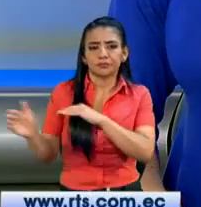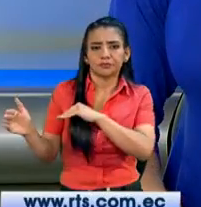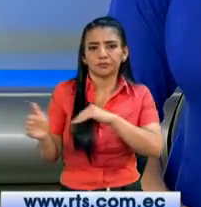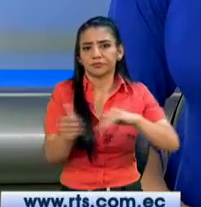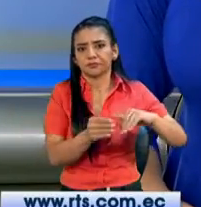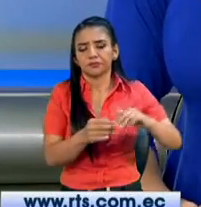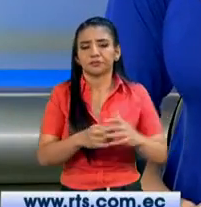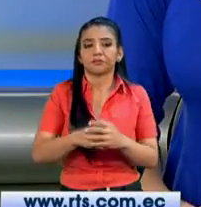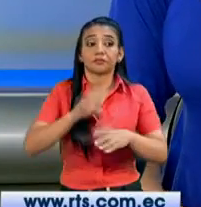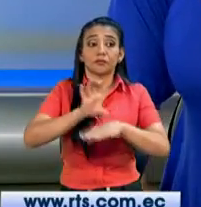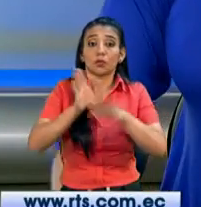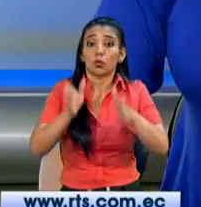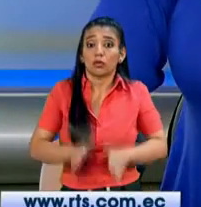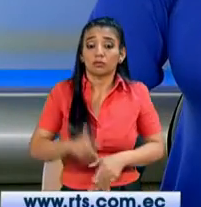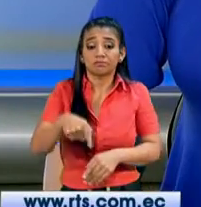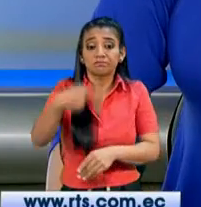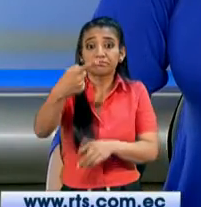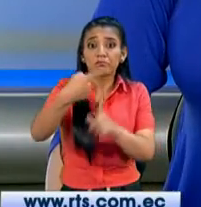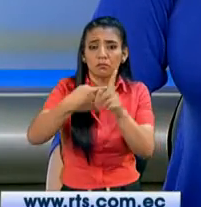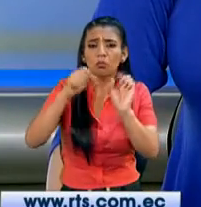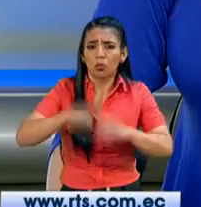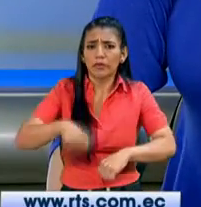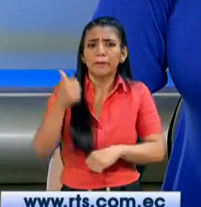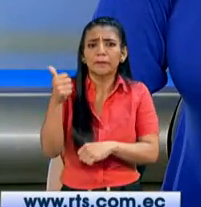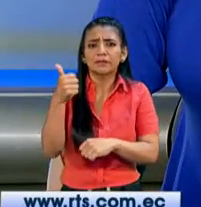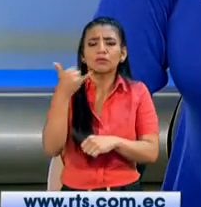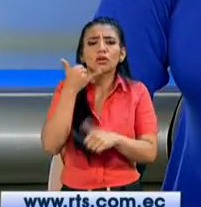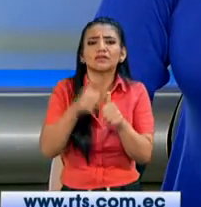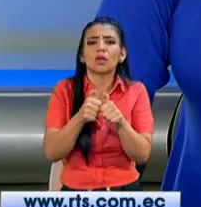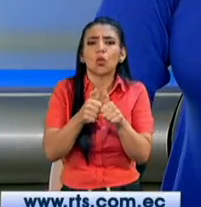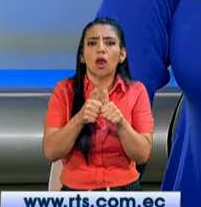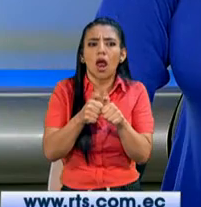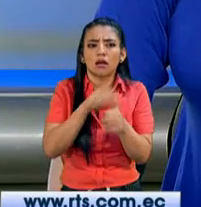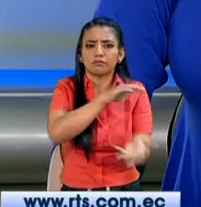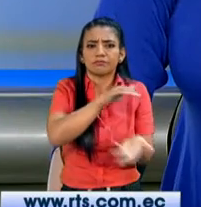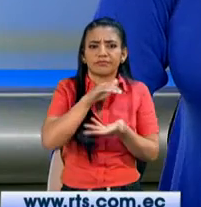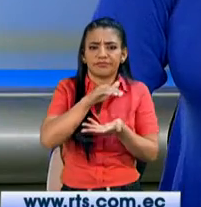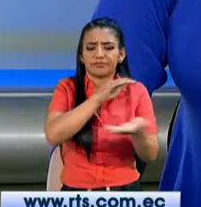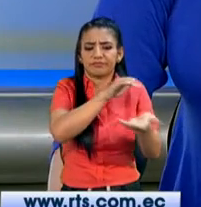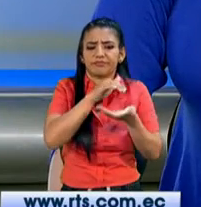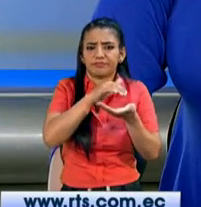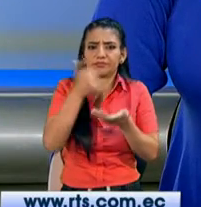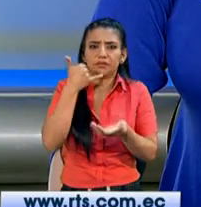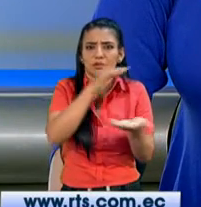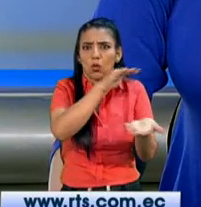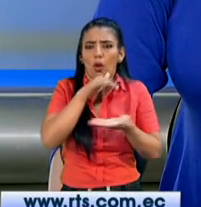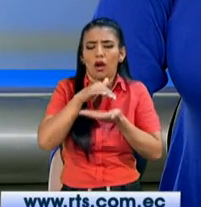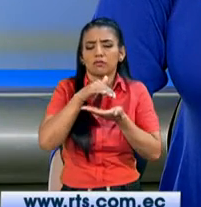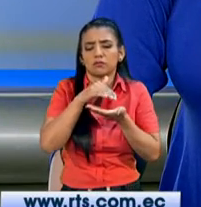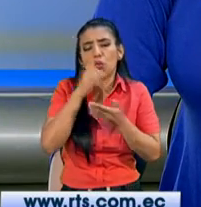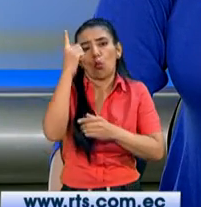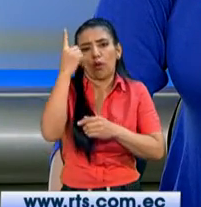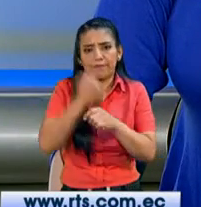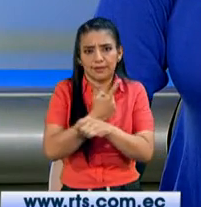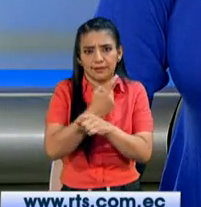Los ecuatorianos desde el próximo mes podremos importar celulares vía courier una vez al año, pero a cambio debemos pagar alrededor